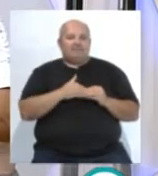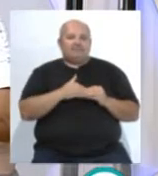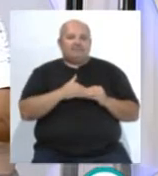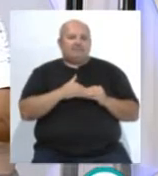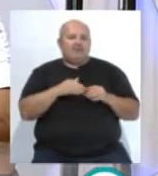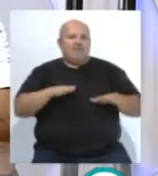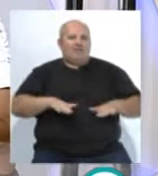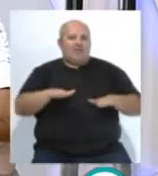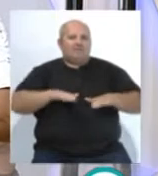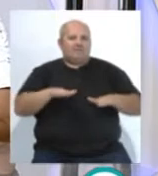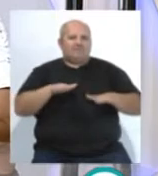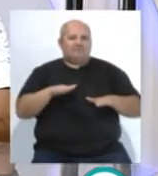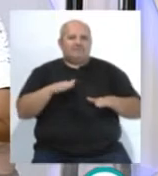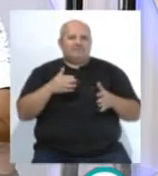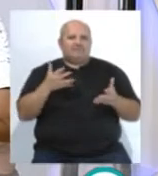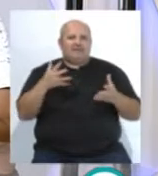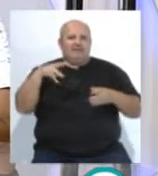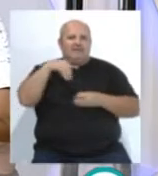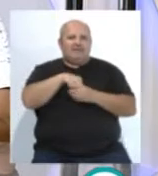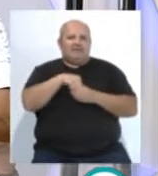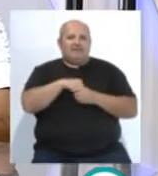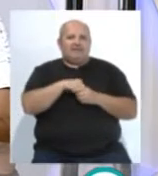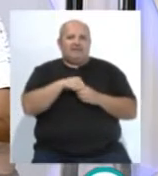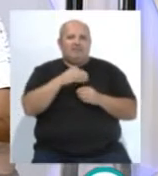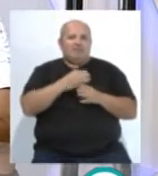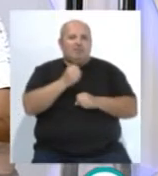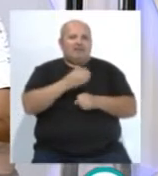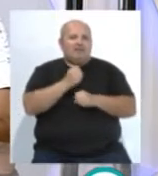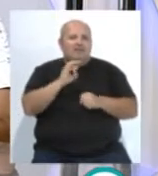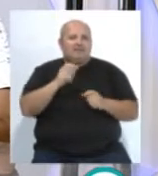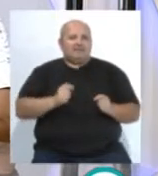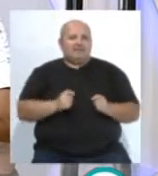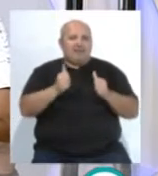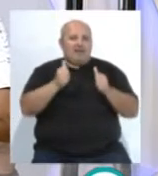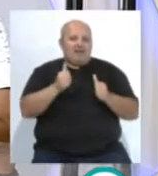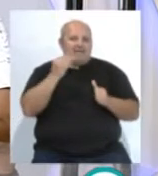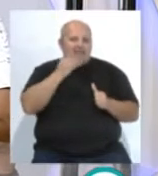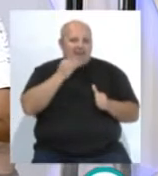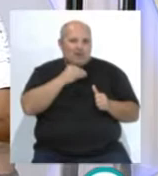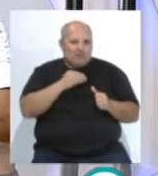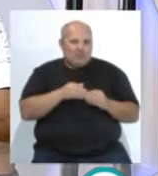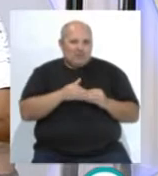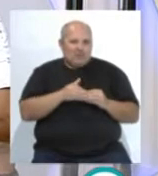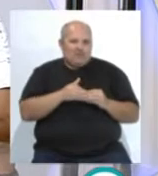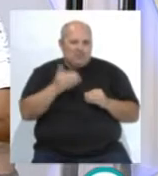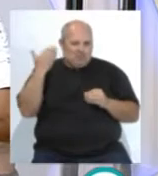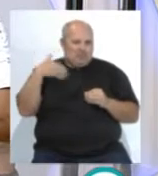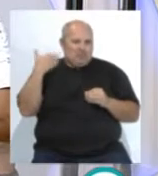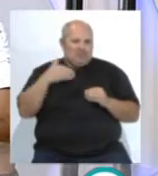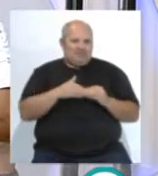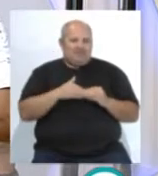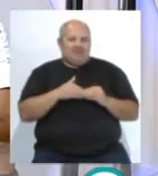como bidones, ¿no? Bidones, cargados de botellas de champán con hielo. ¿Tú me quieres decir a